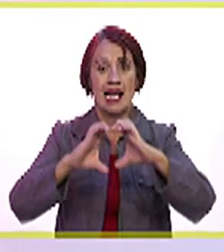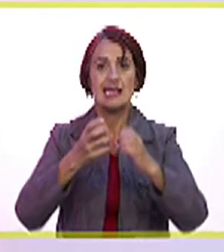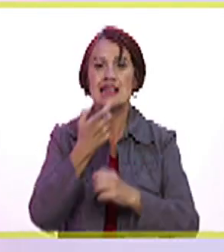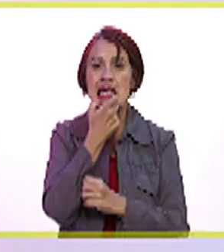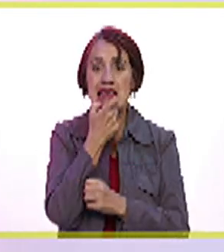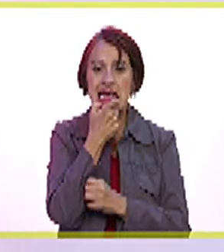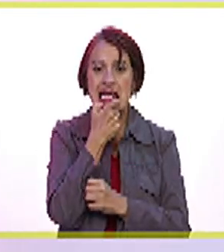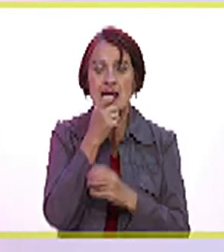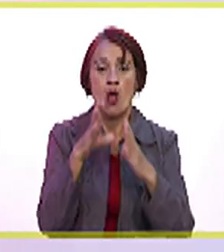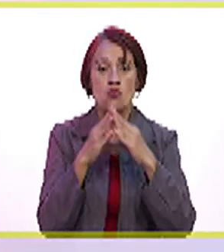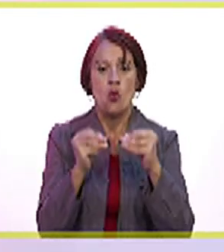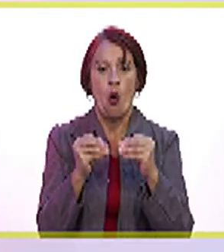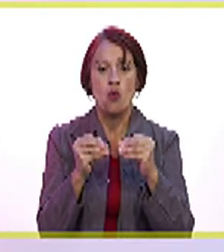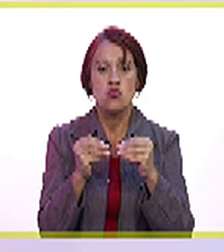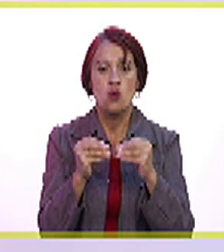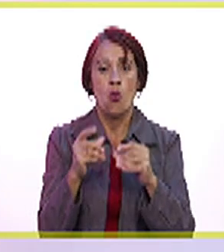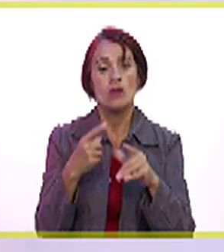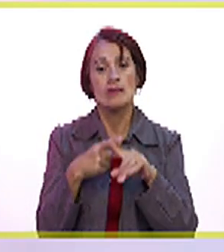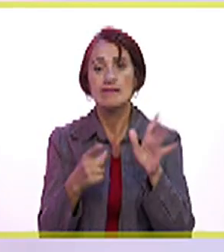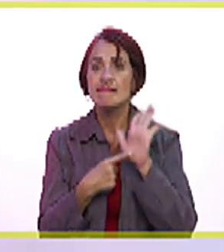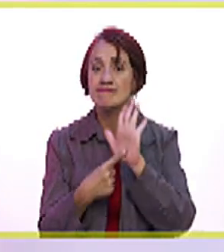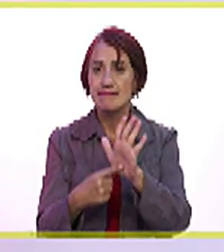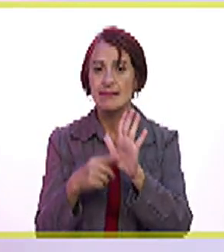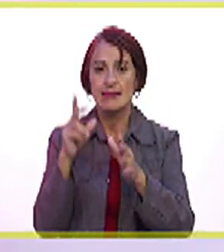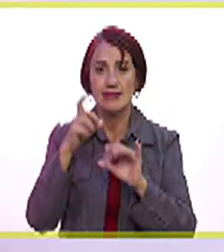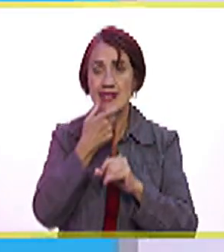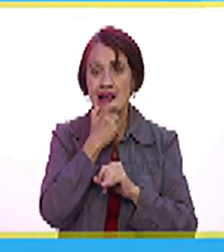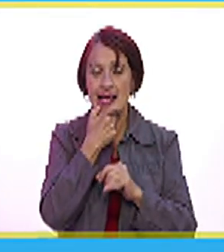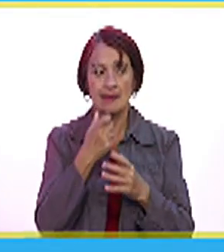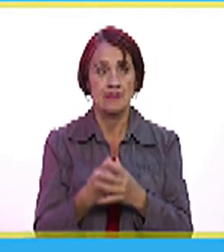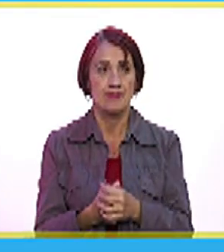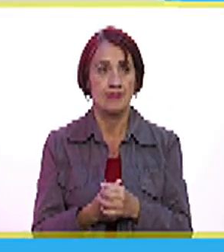con el profesor Arturo Jiménez. Adelante, profe.